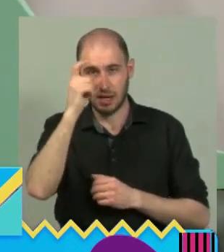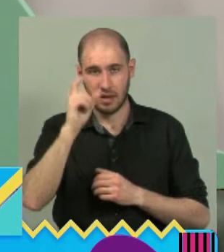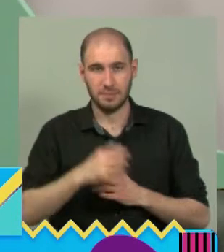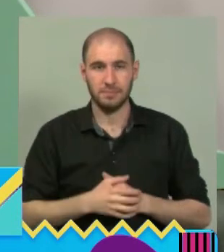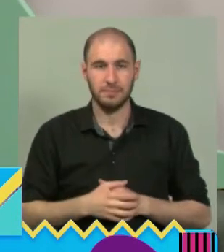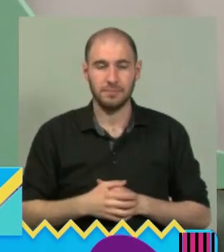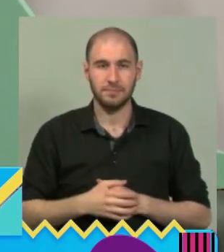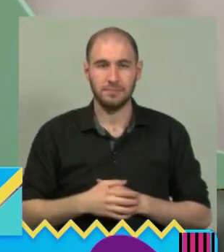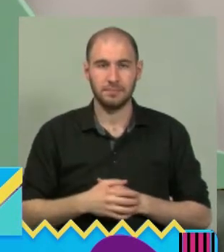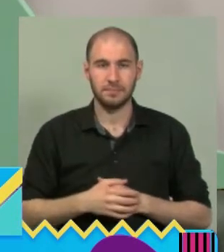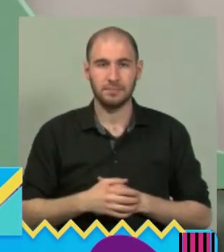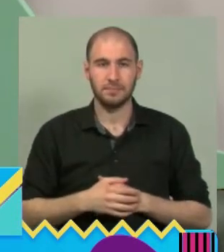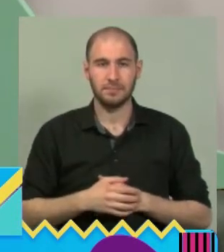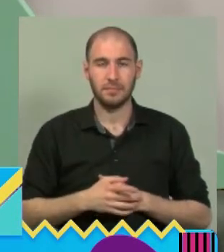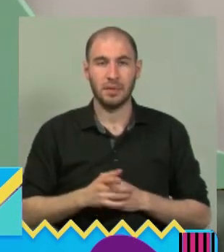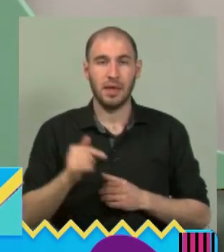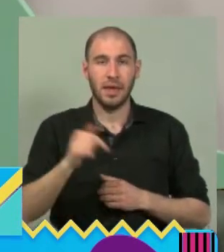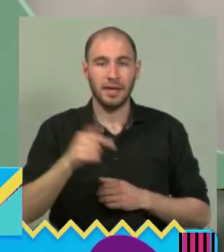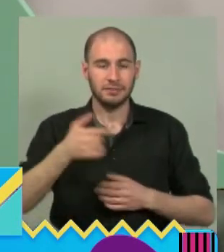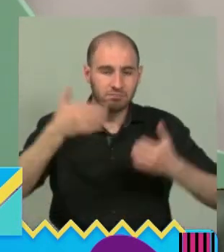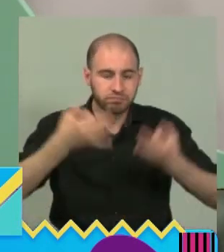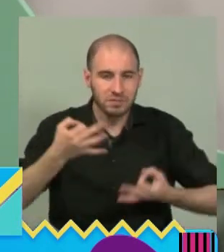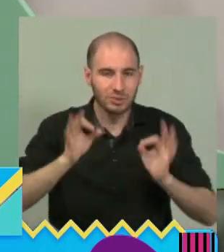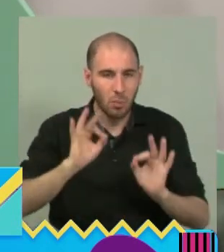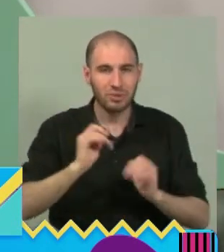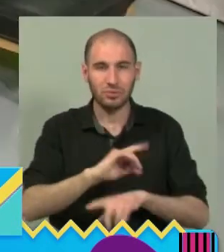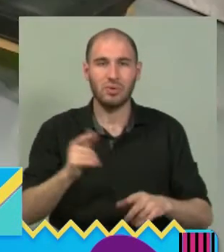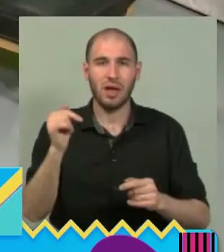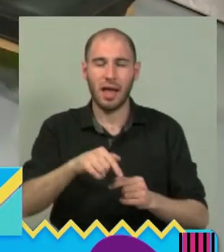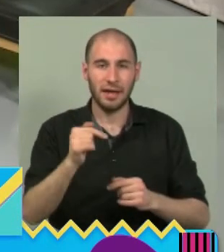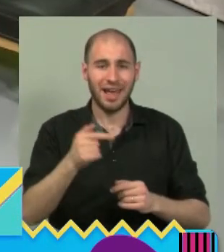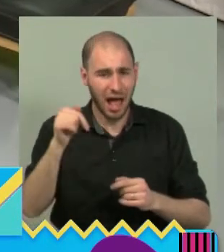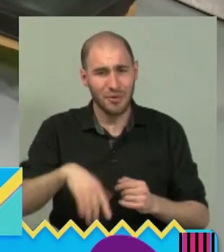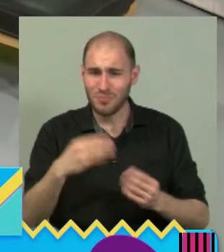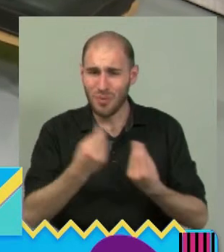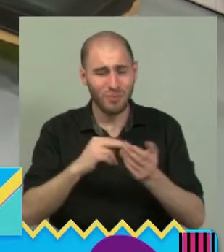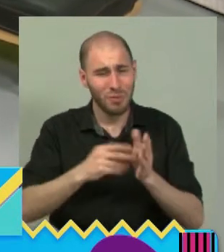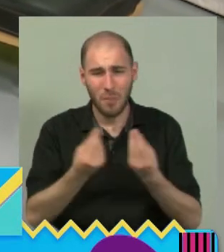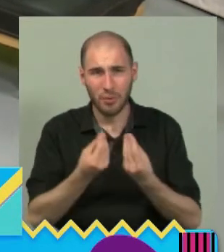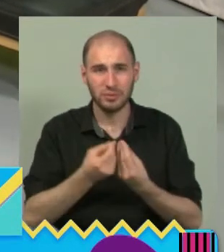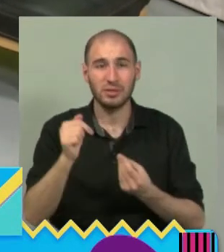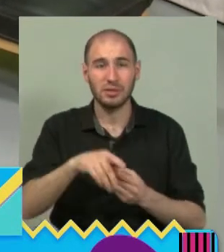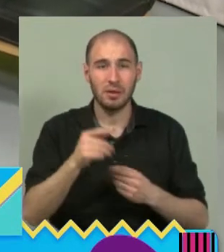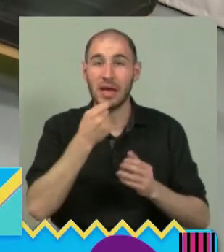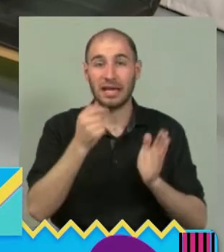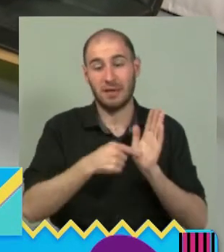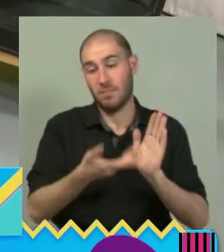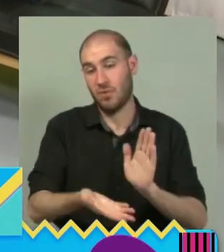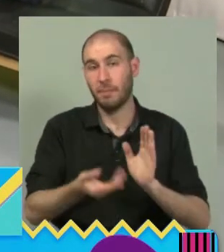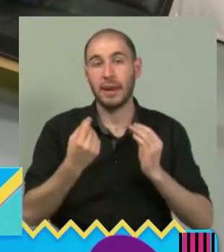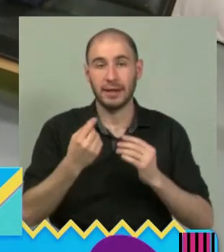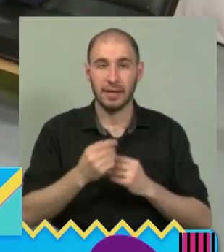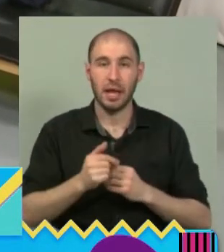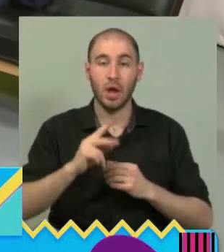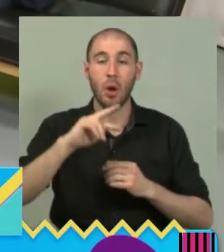que obviamente no ha sido del todo exitosa. Ha tenido un montón y tiene un montón de problemas. Creo que esto tiene que servir de ejemplo para que